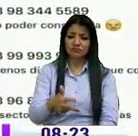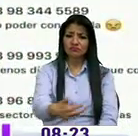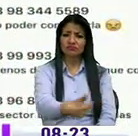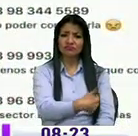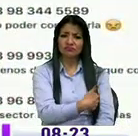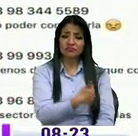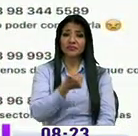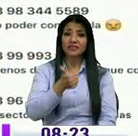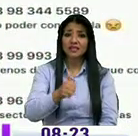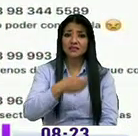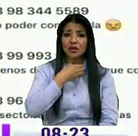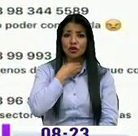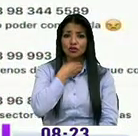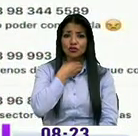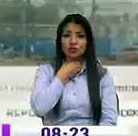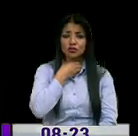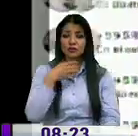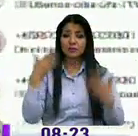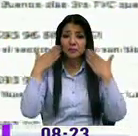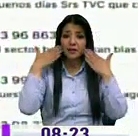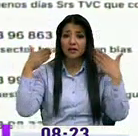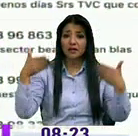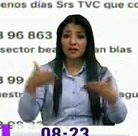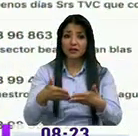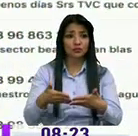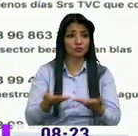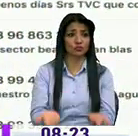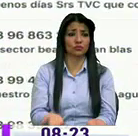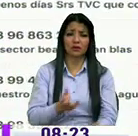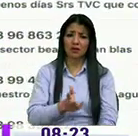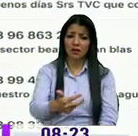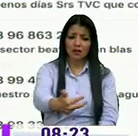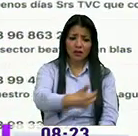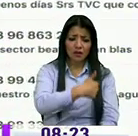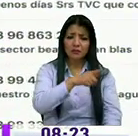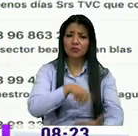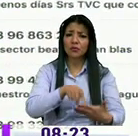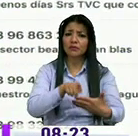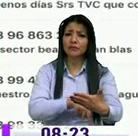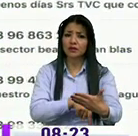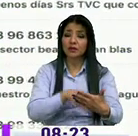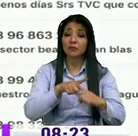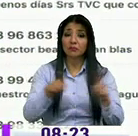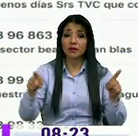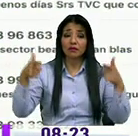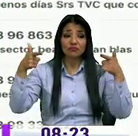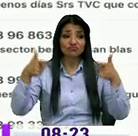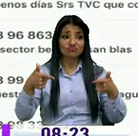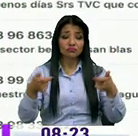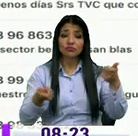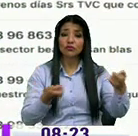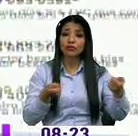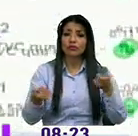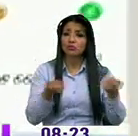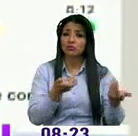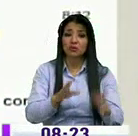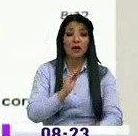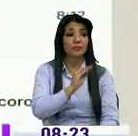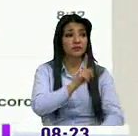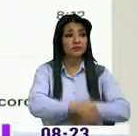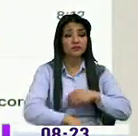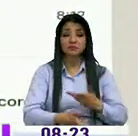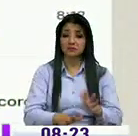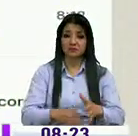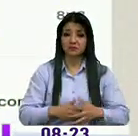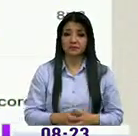María de Jesús. ¿Y saben qué? No hubo nadie para que les diga nada. Las cámaras de seguridad no sirven para nada. Ahí están. Buenos